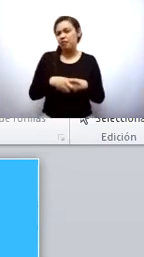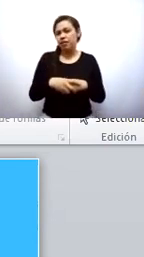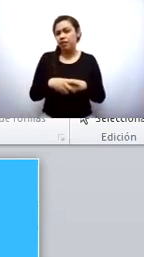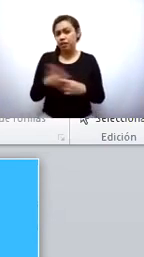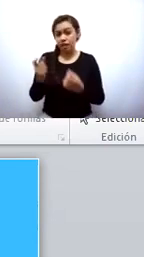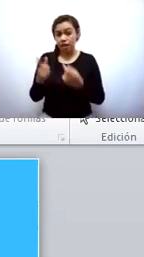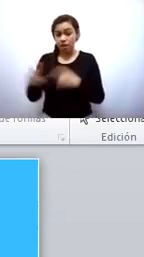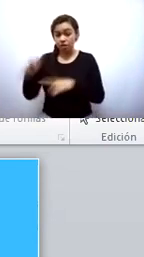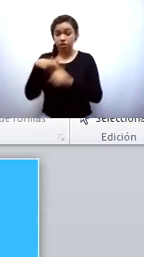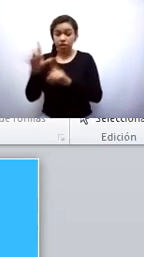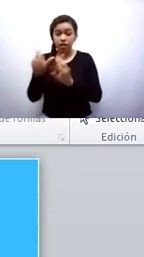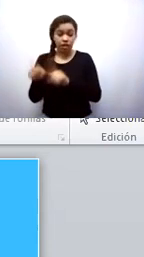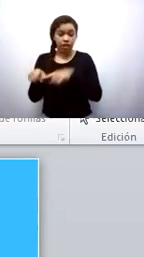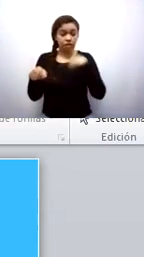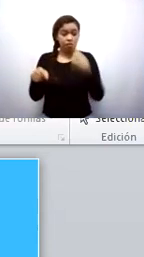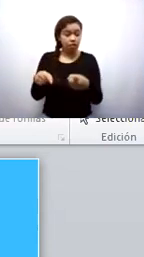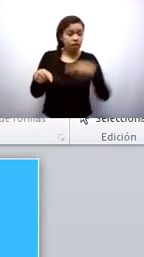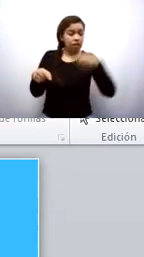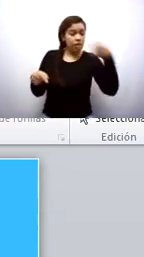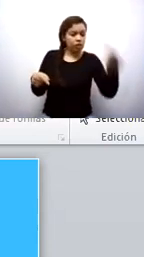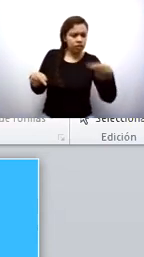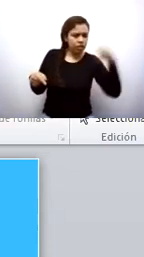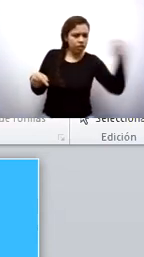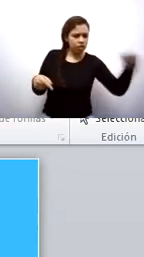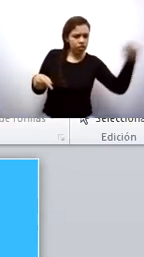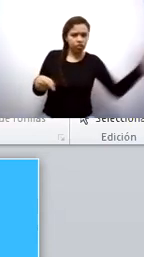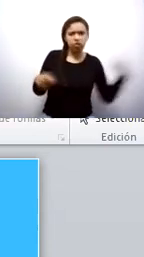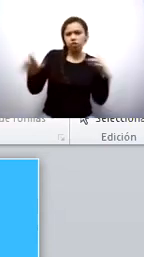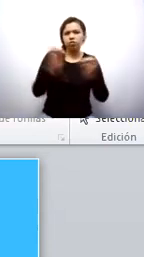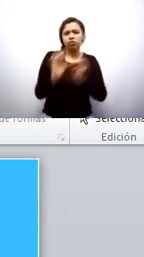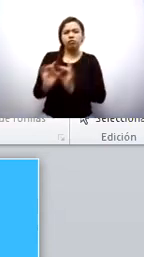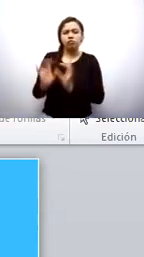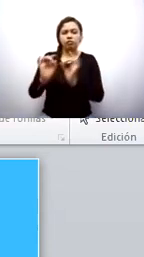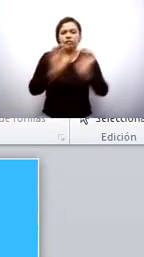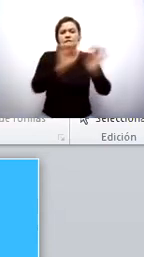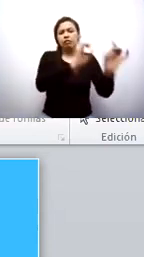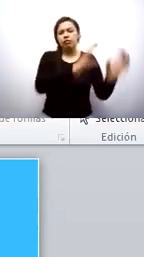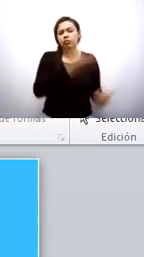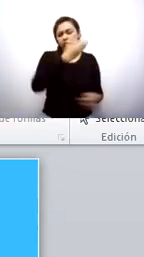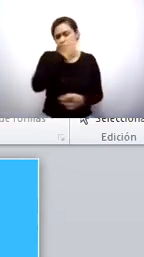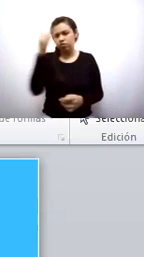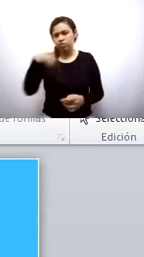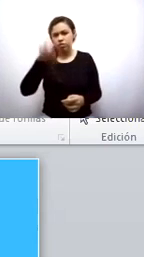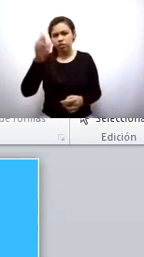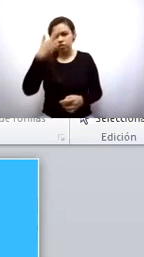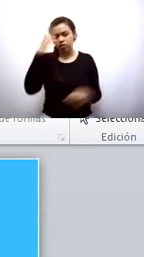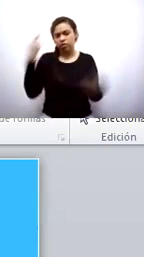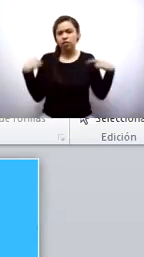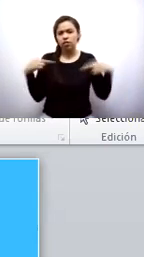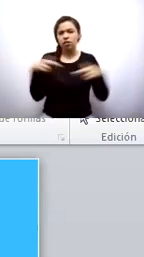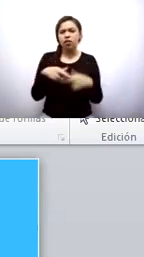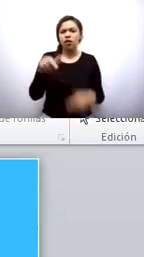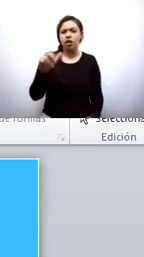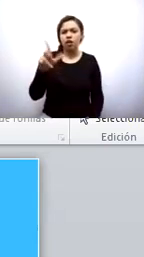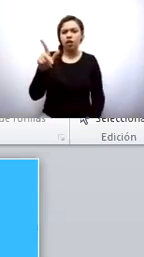a otra y ya estamos gastando en otra situación, ¿no? Y pues bueno, no sé si ustedes recuerdan a la maestra que adaptó